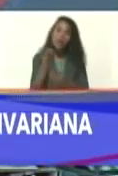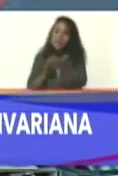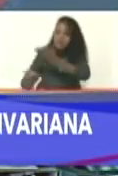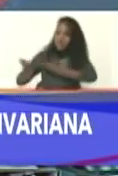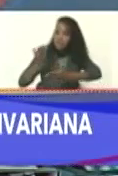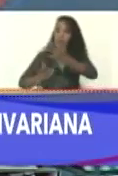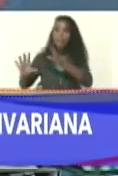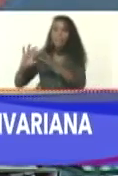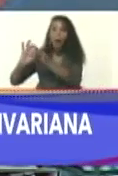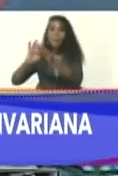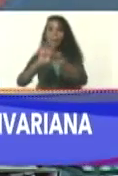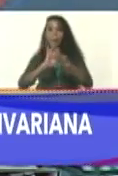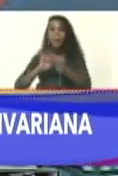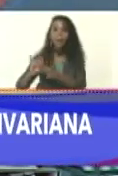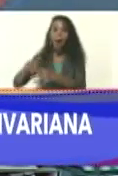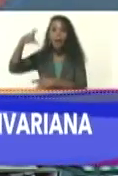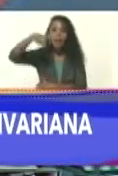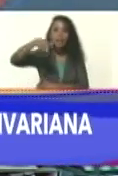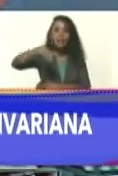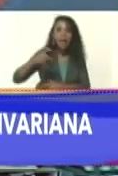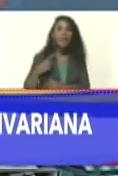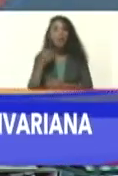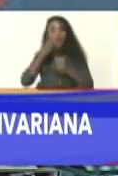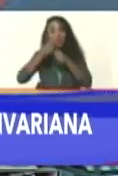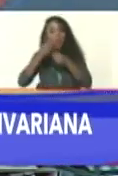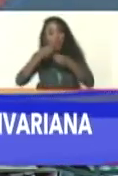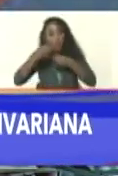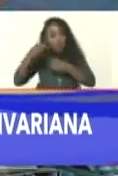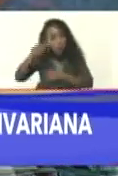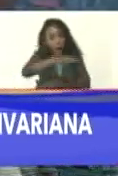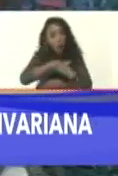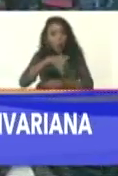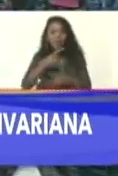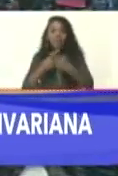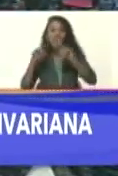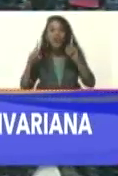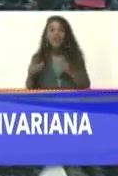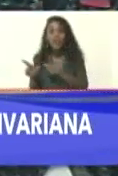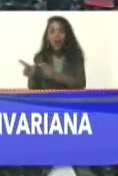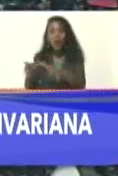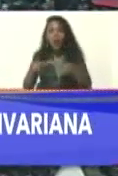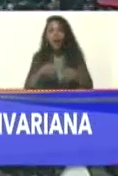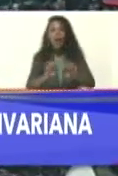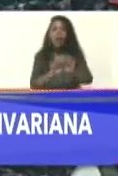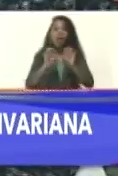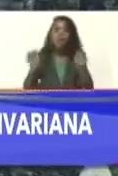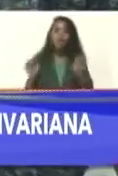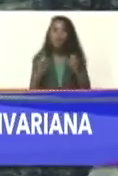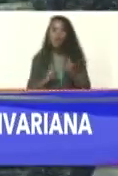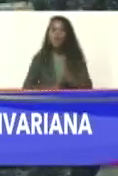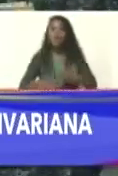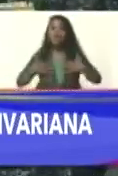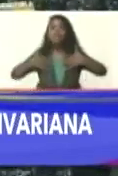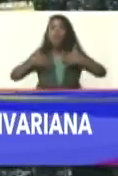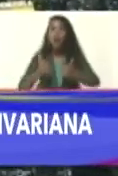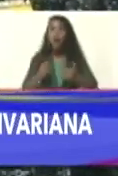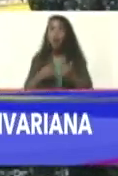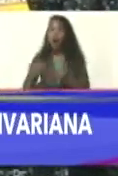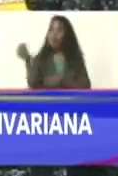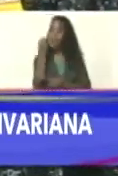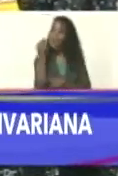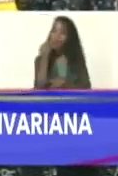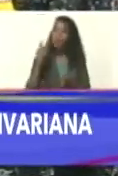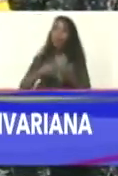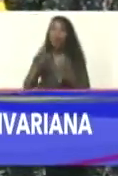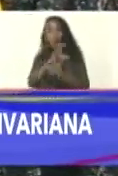de articuladores en las necesidades del pueblo, en los diferentes ámbitos de la educación, de la salud, de la alimentación,